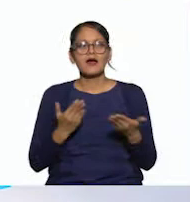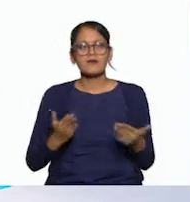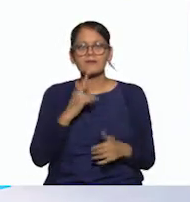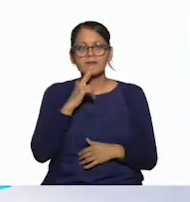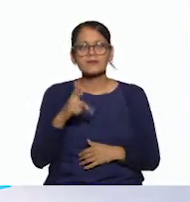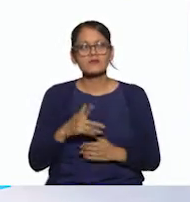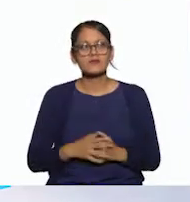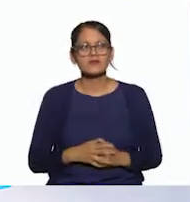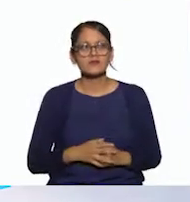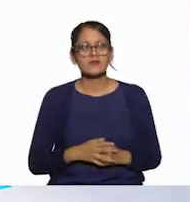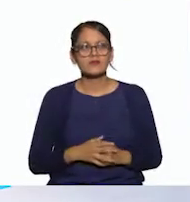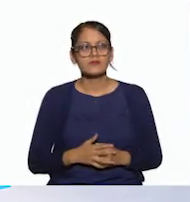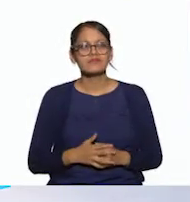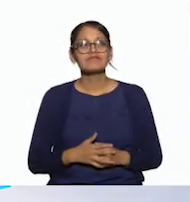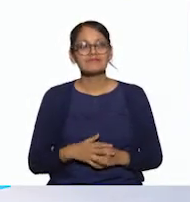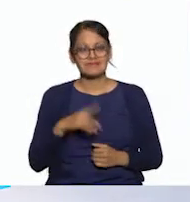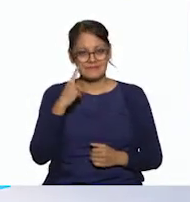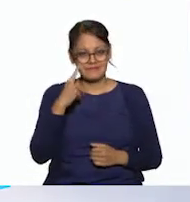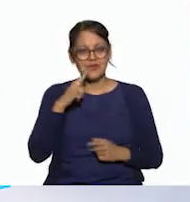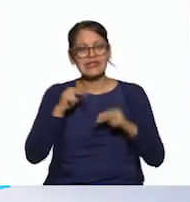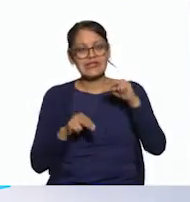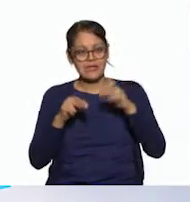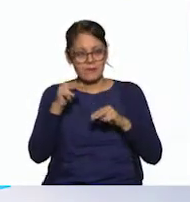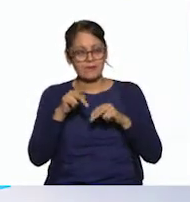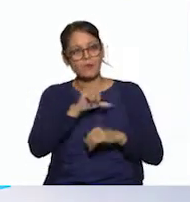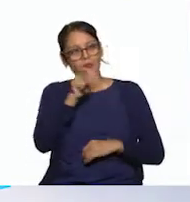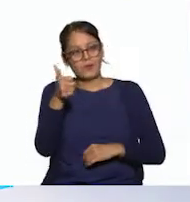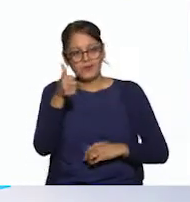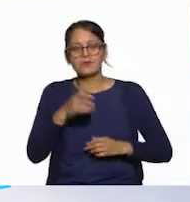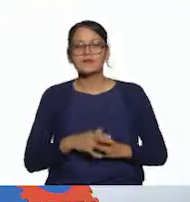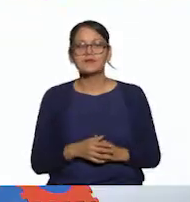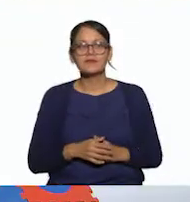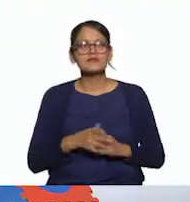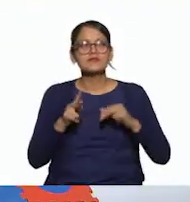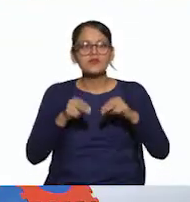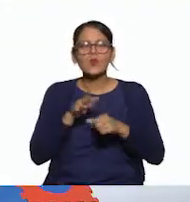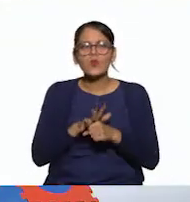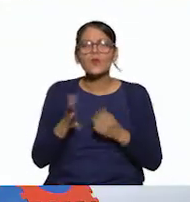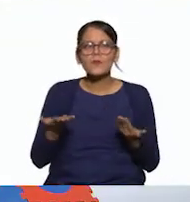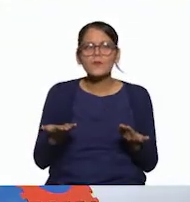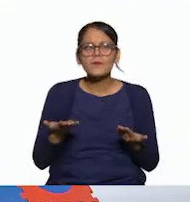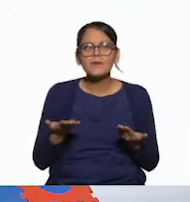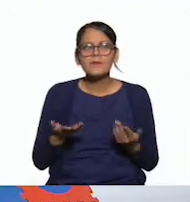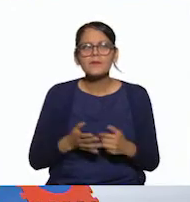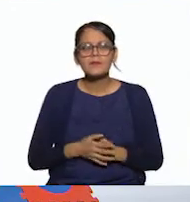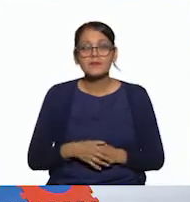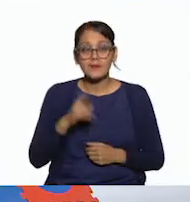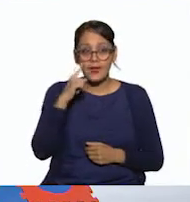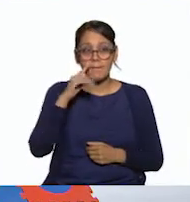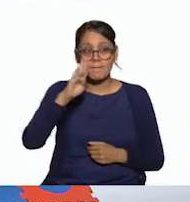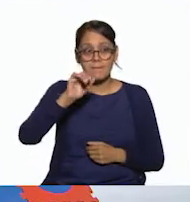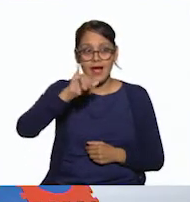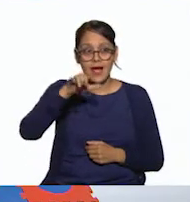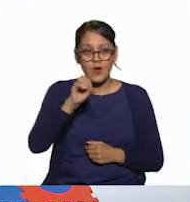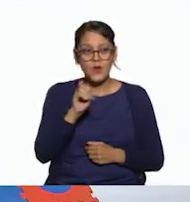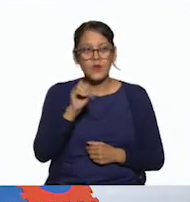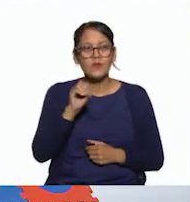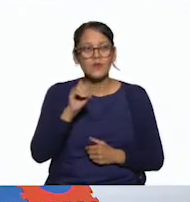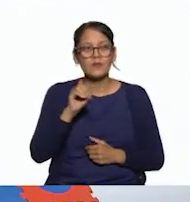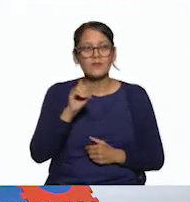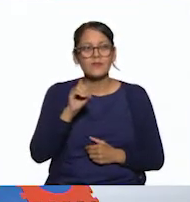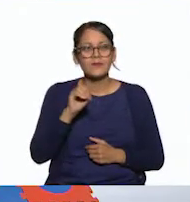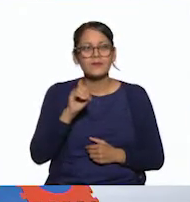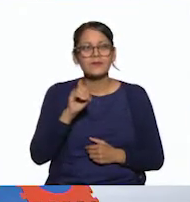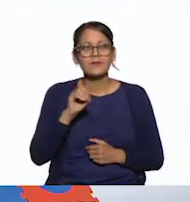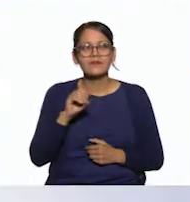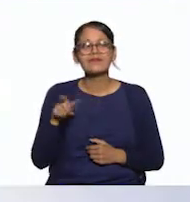explorar el siguiente nivel? ¿Cuál es el siguiente nivel? Ahí estoy viendo que dice bajo. El siguiente nivel es el